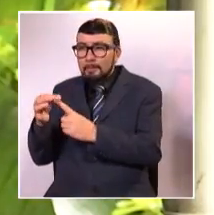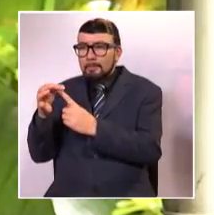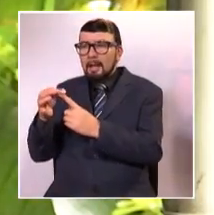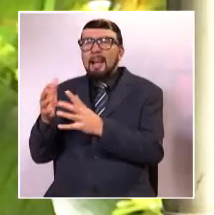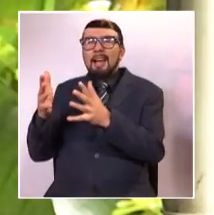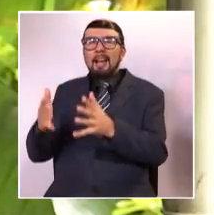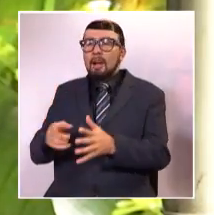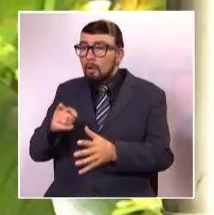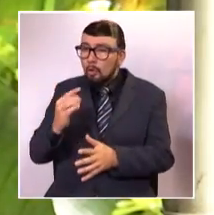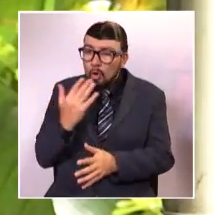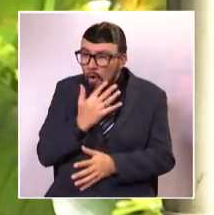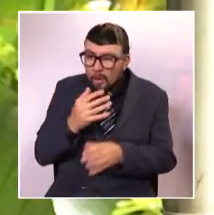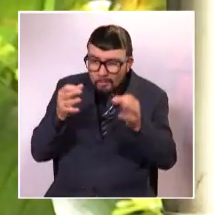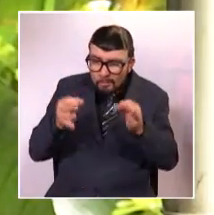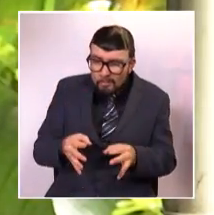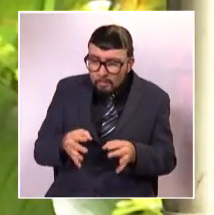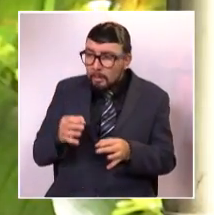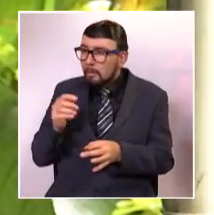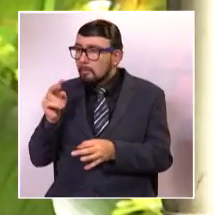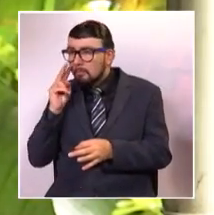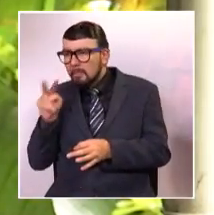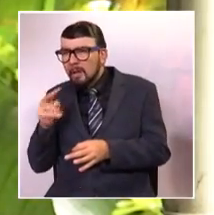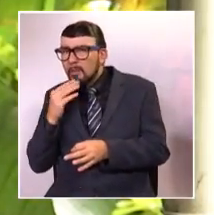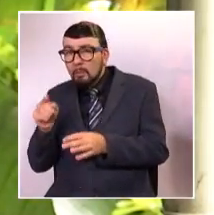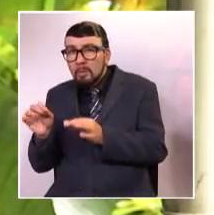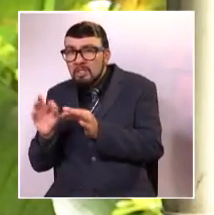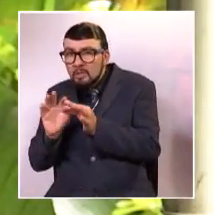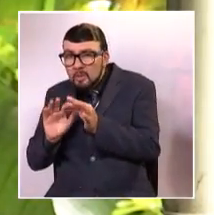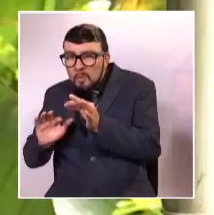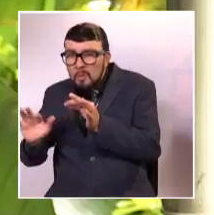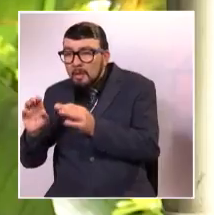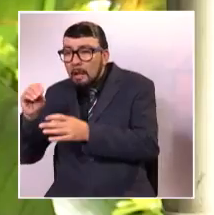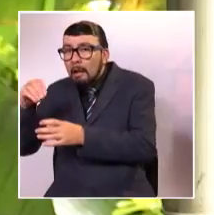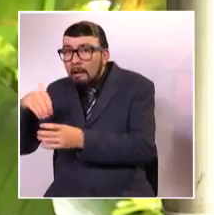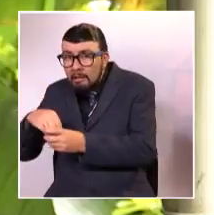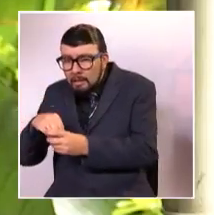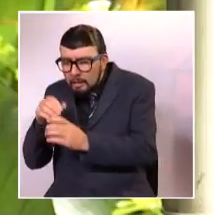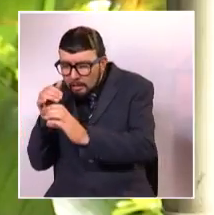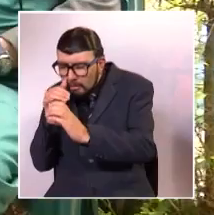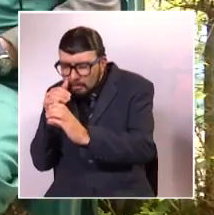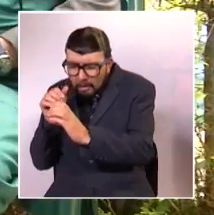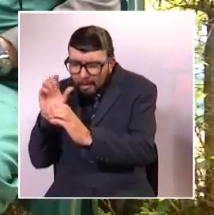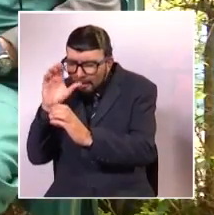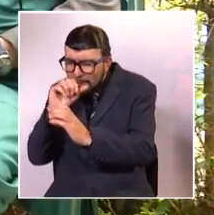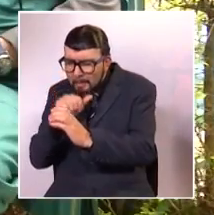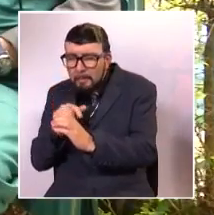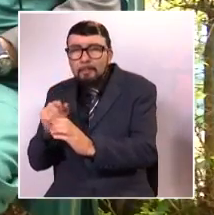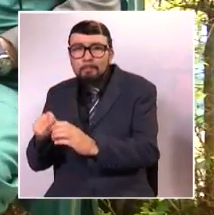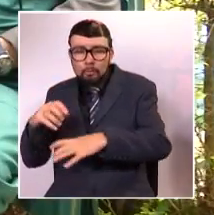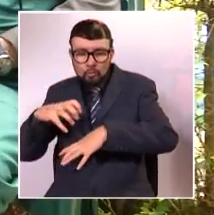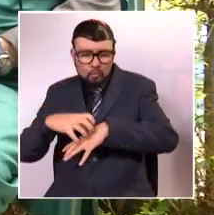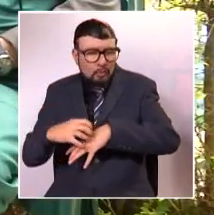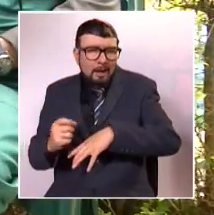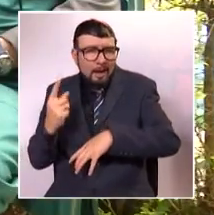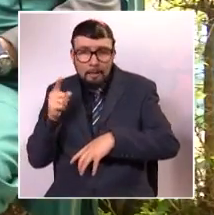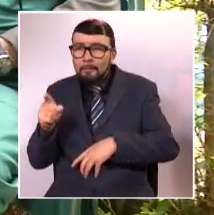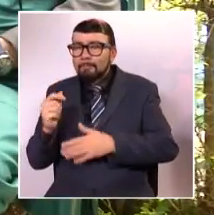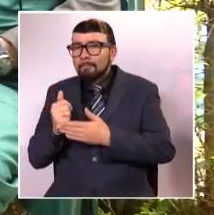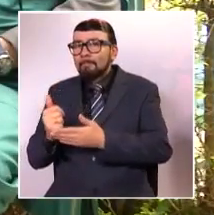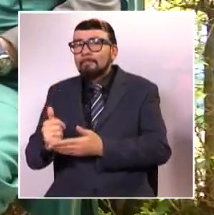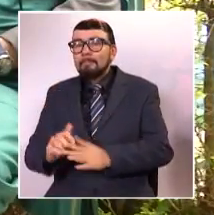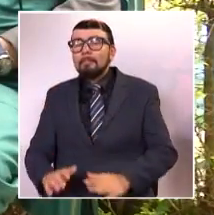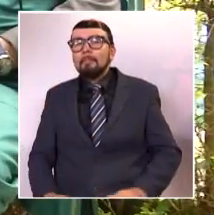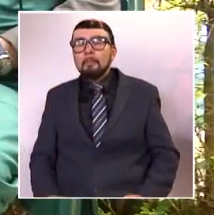diversos tejidos, para ver gérmenes, para ver diversas categorías de tumor. Bueno, entonces